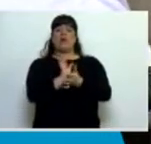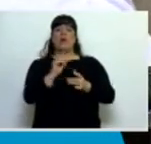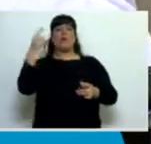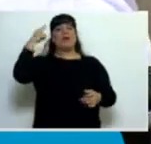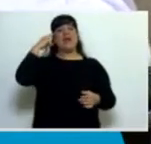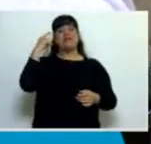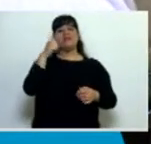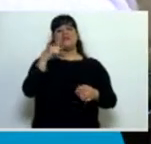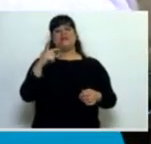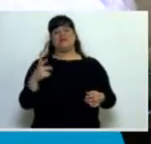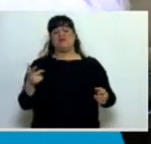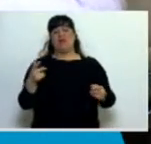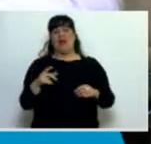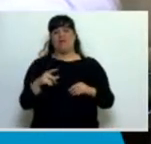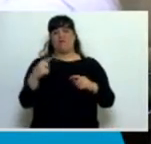cazando dentro del zoológico.